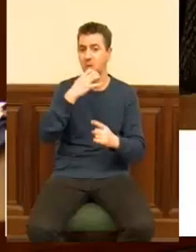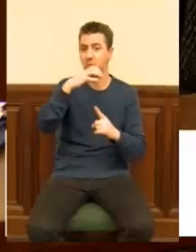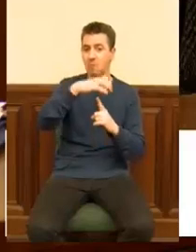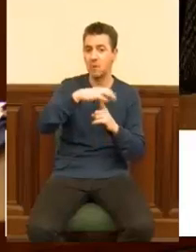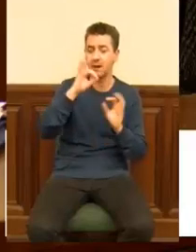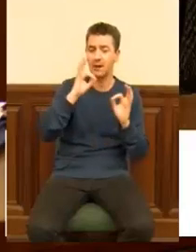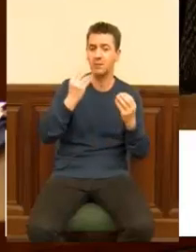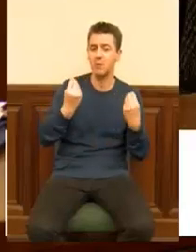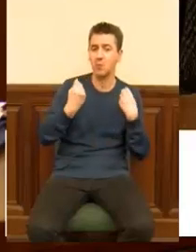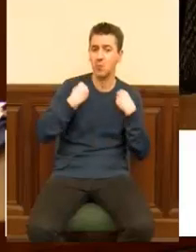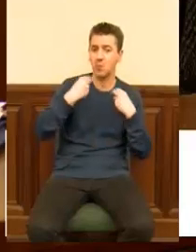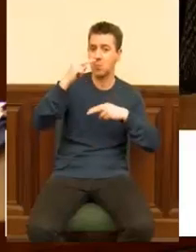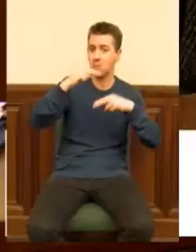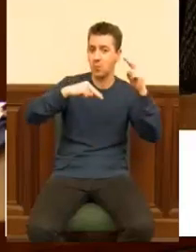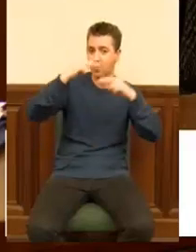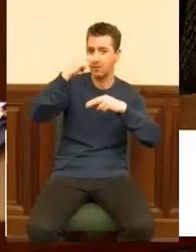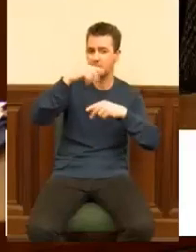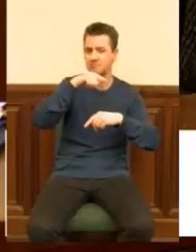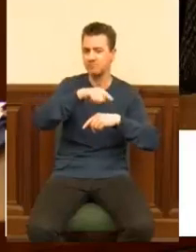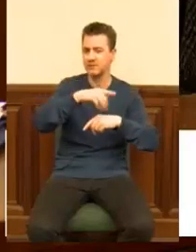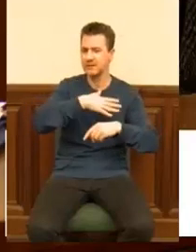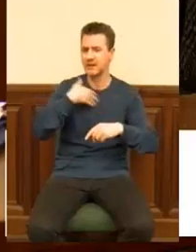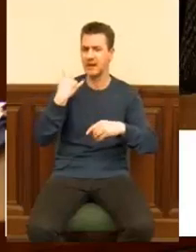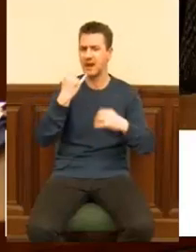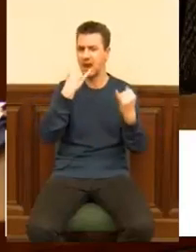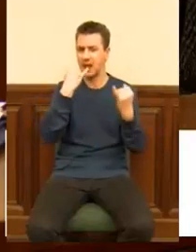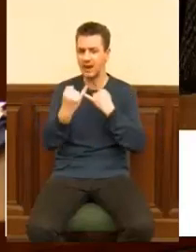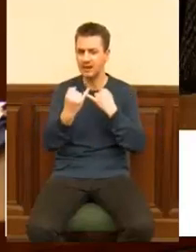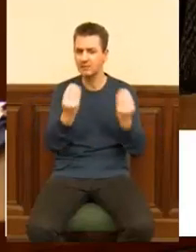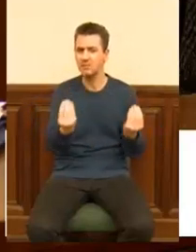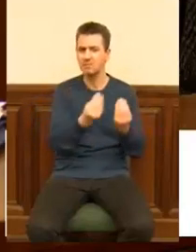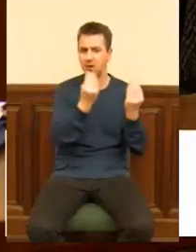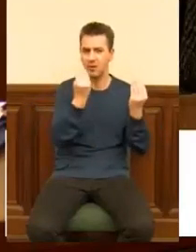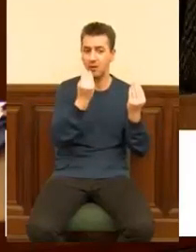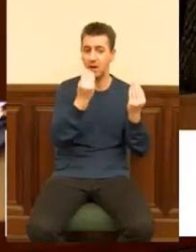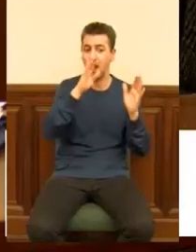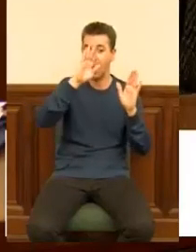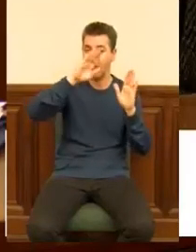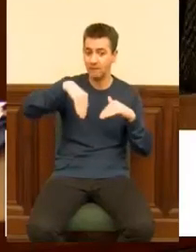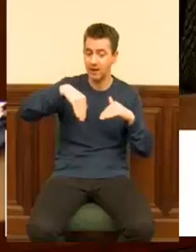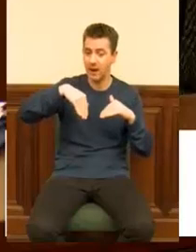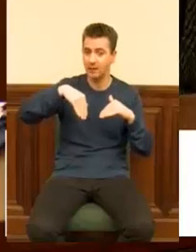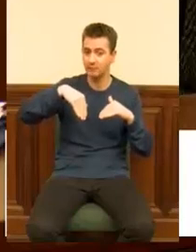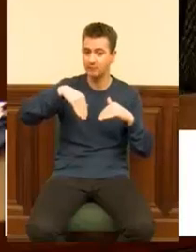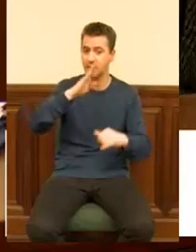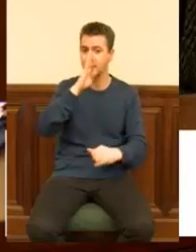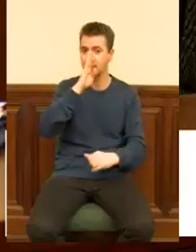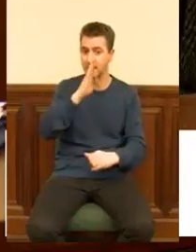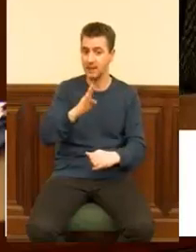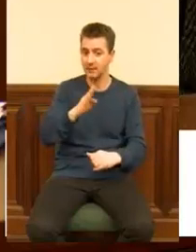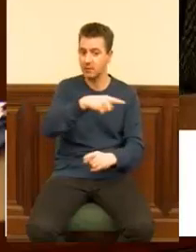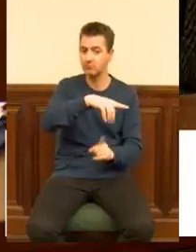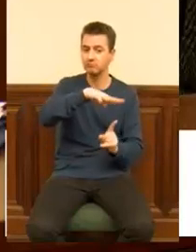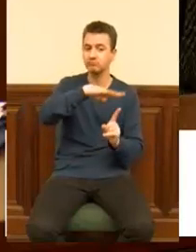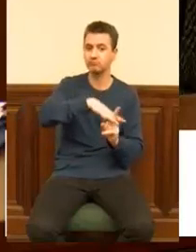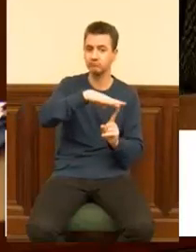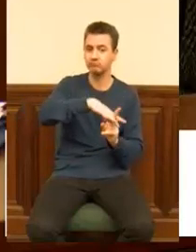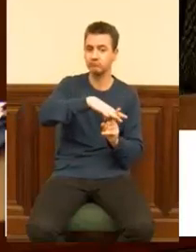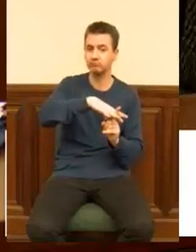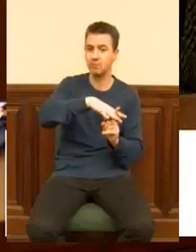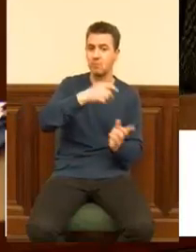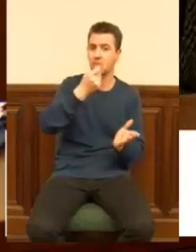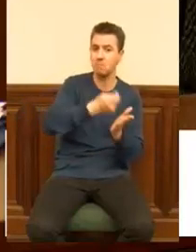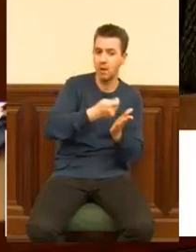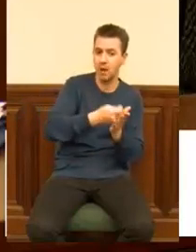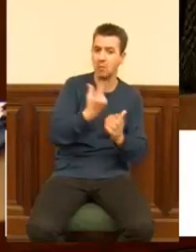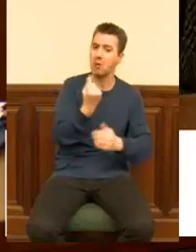y por mejorar su eficiencia energética redunda de forma directa en las facturas, en el pago, en